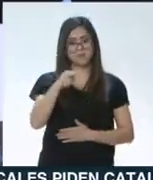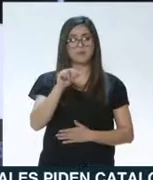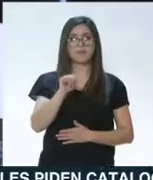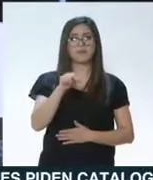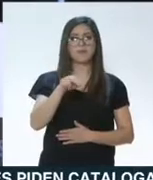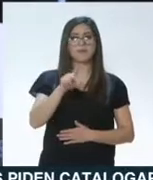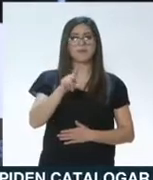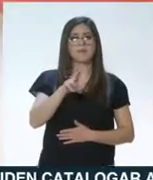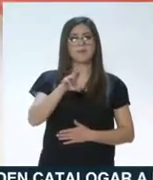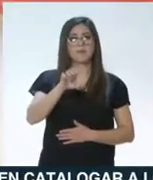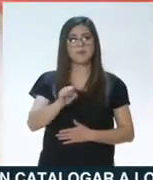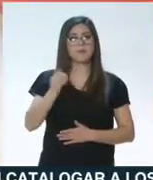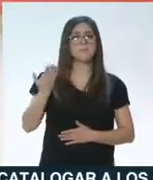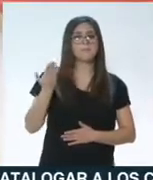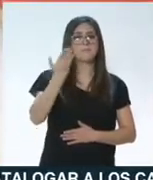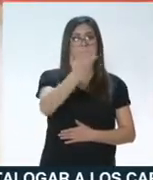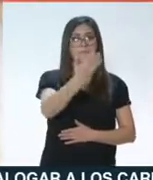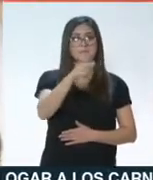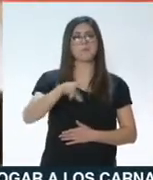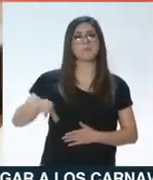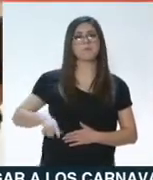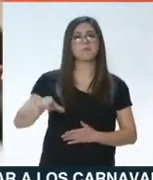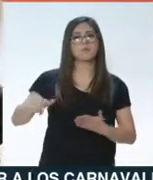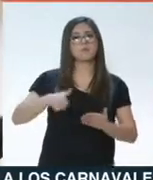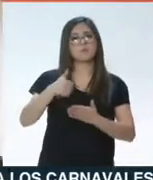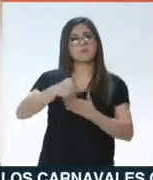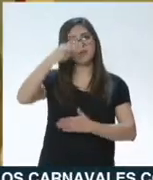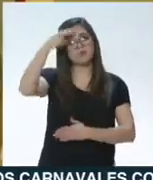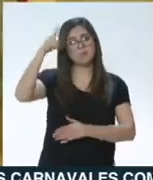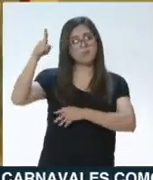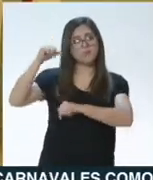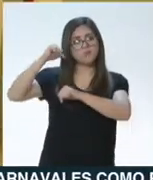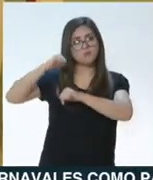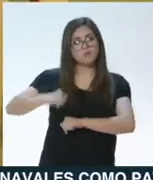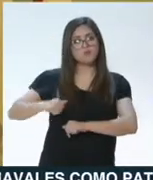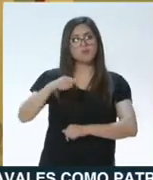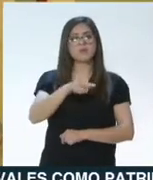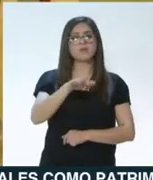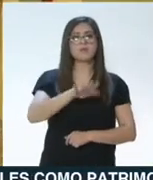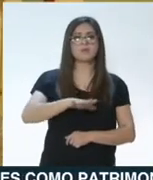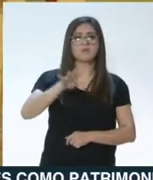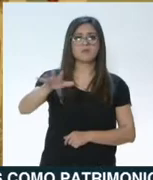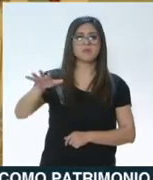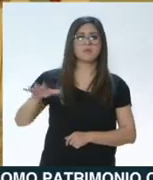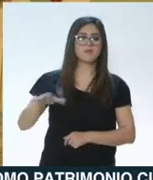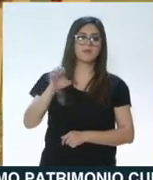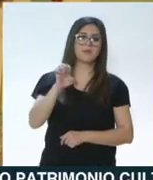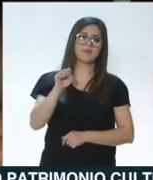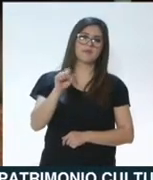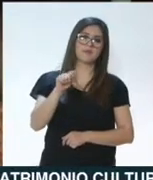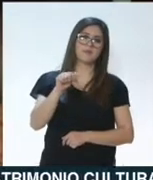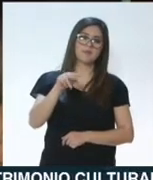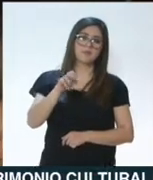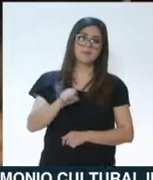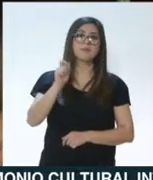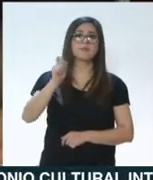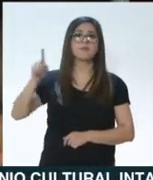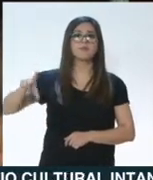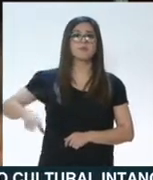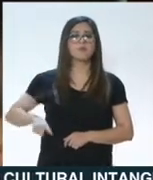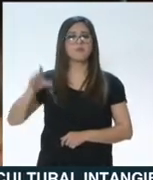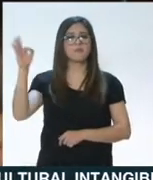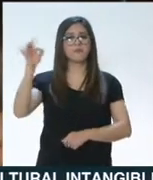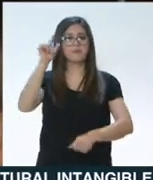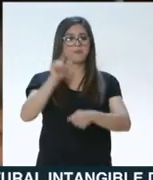Rubiolo, llamó al gobierno de la Ciudad de México a asumir la operación de las estancias infantiles. Esto tras la decisión del gobierno federal